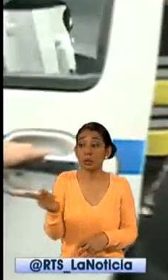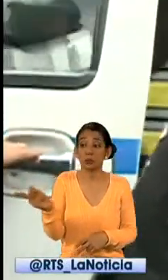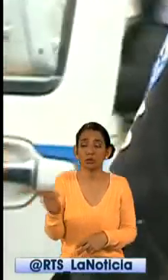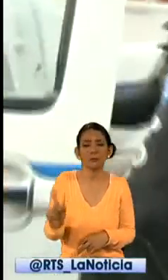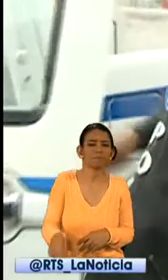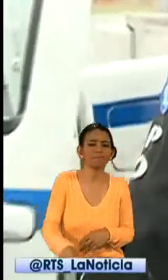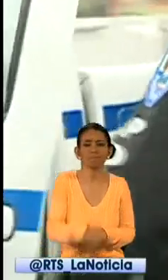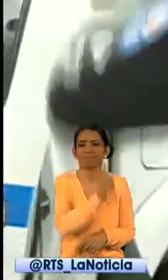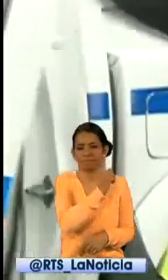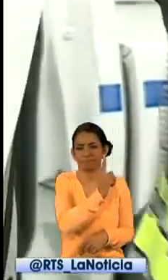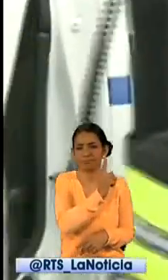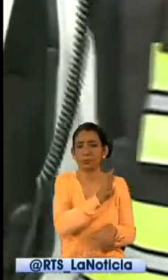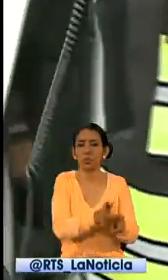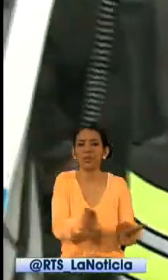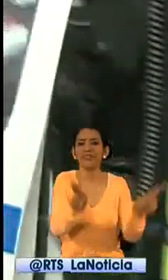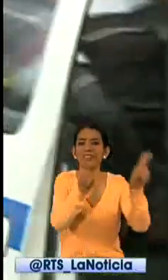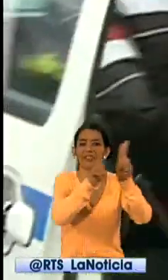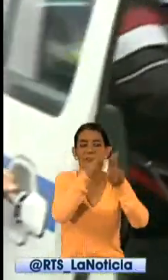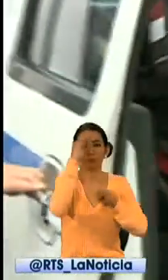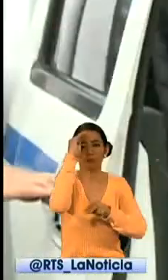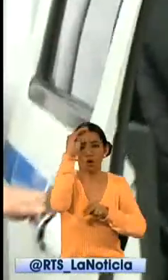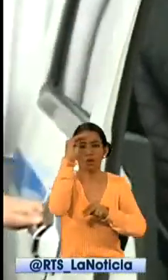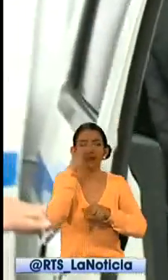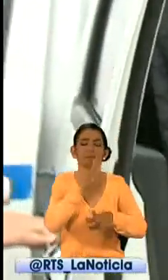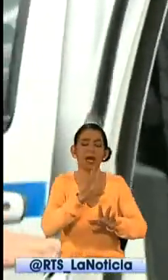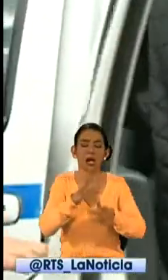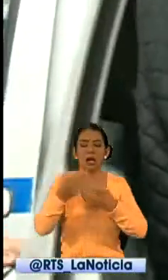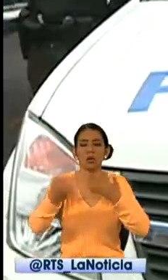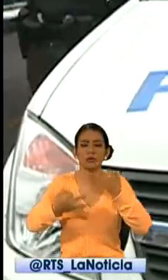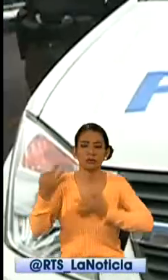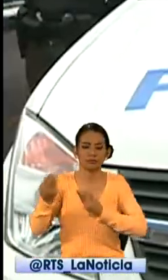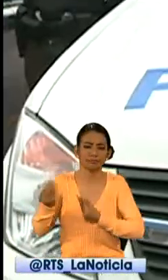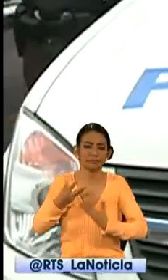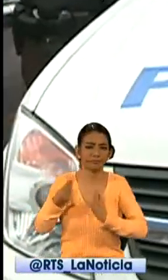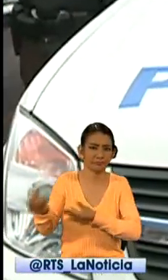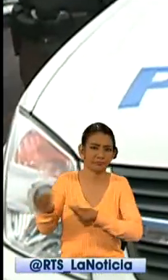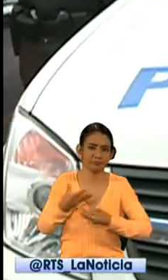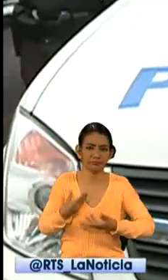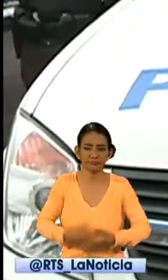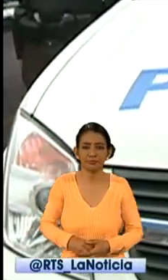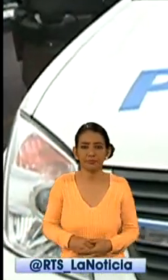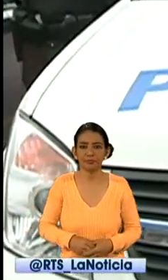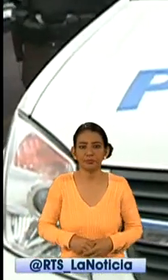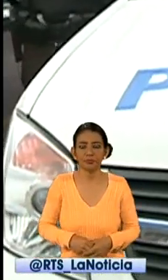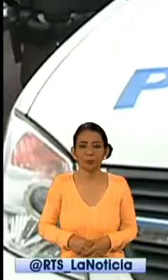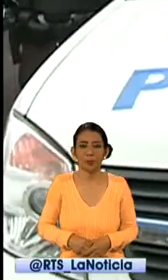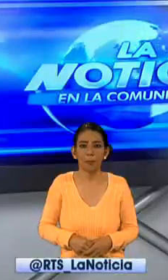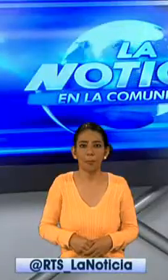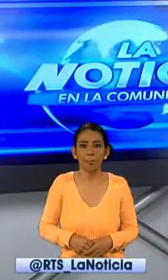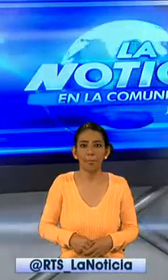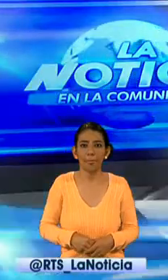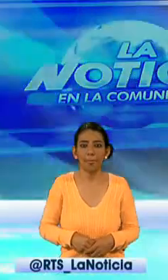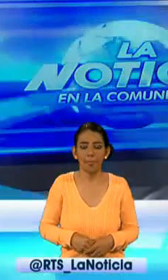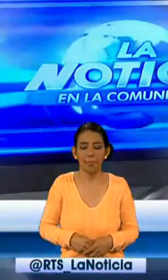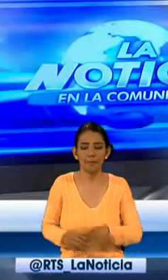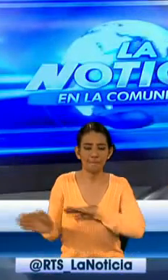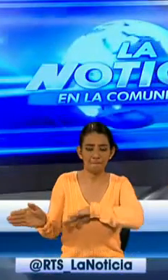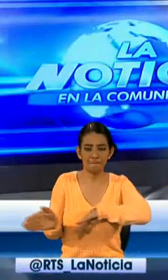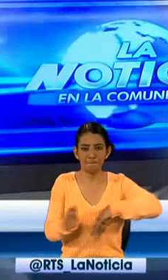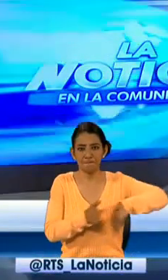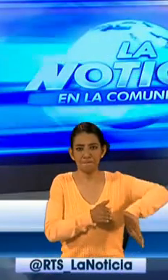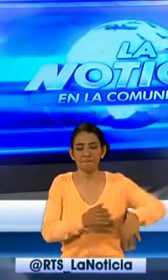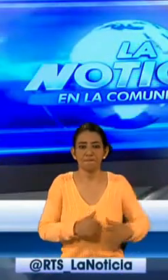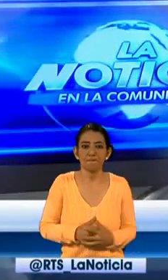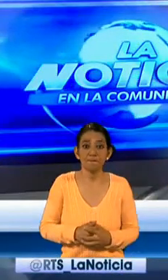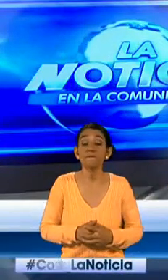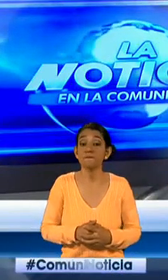trasladadas a la unidad de flagrancia para la audiencia de formulación de cargos, informó Cristina Herrera. Y en medio de un